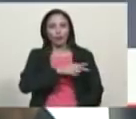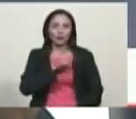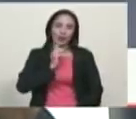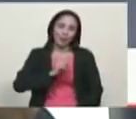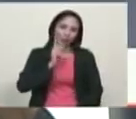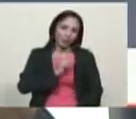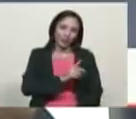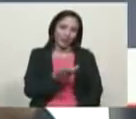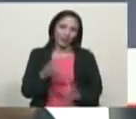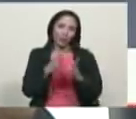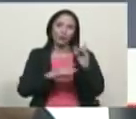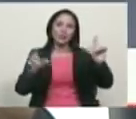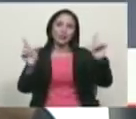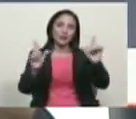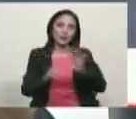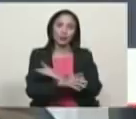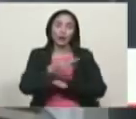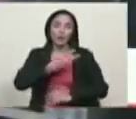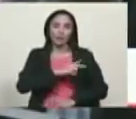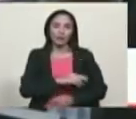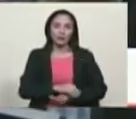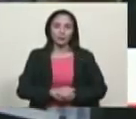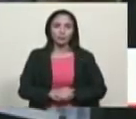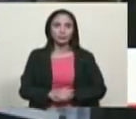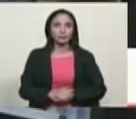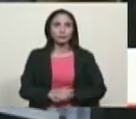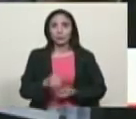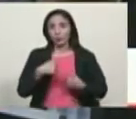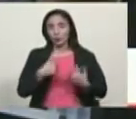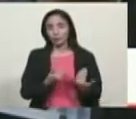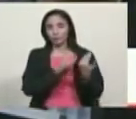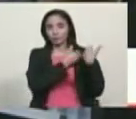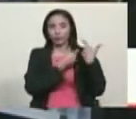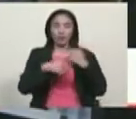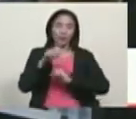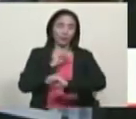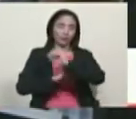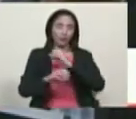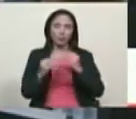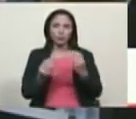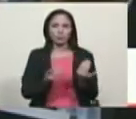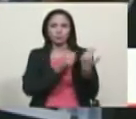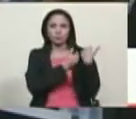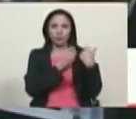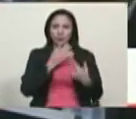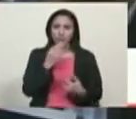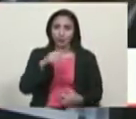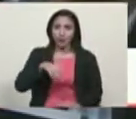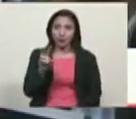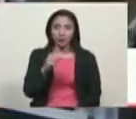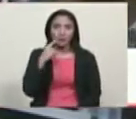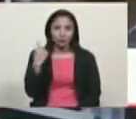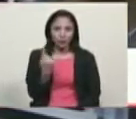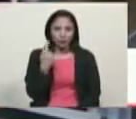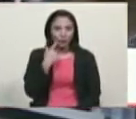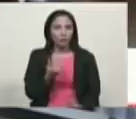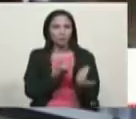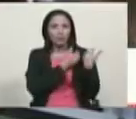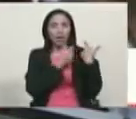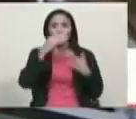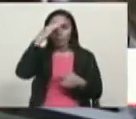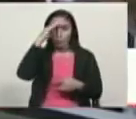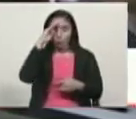grandes emporios. A mí me ha tocado defender la verdad, no solo de Venezuela, también de